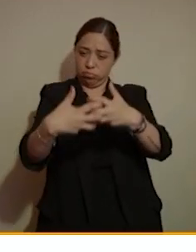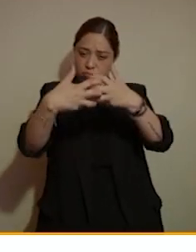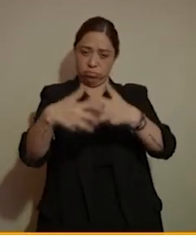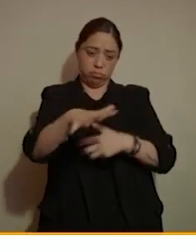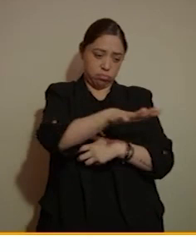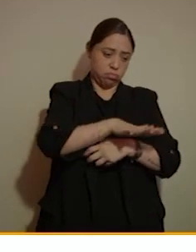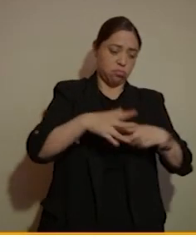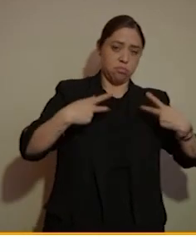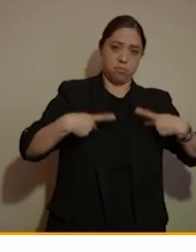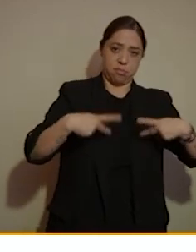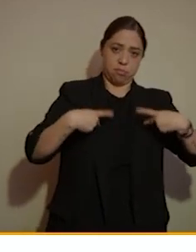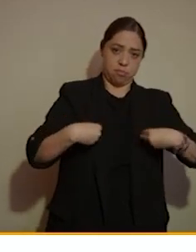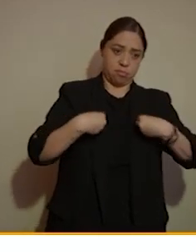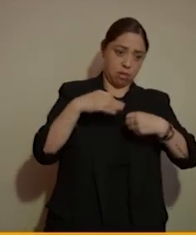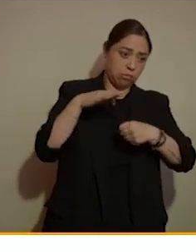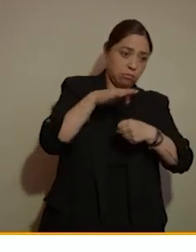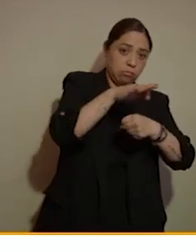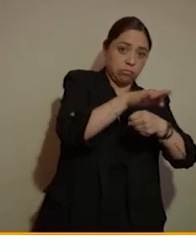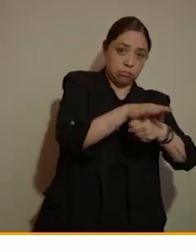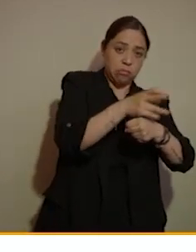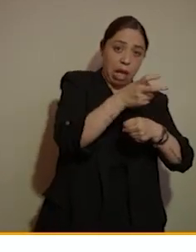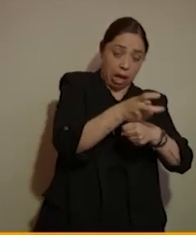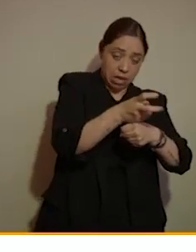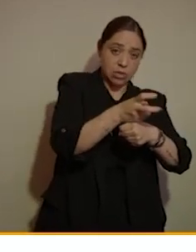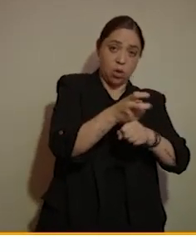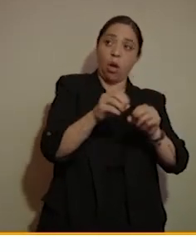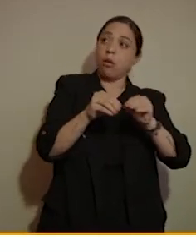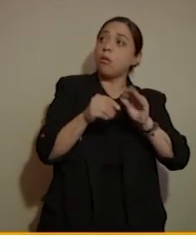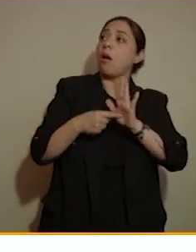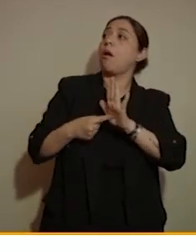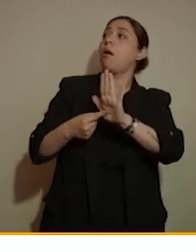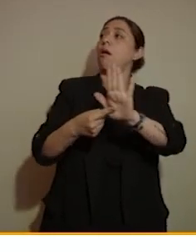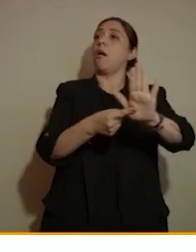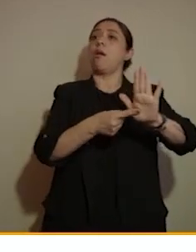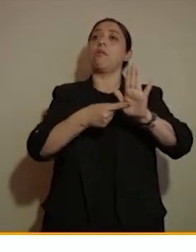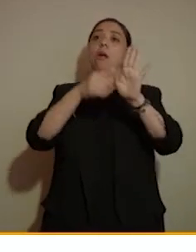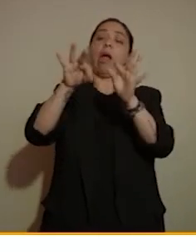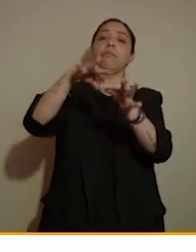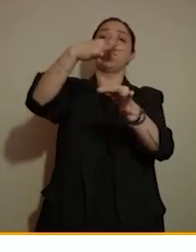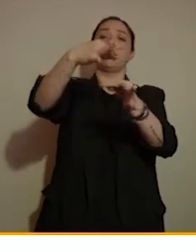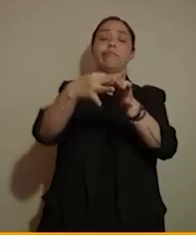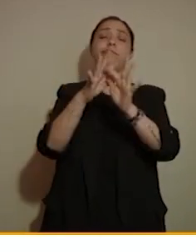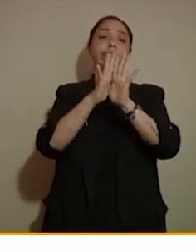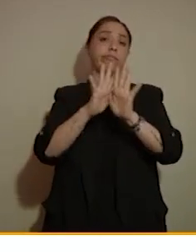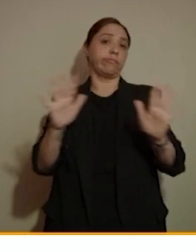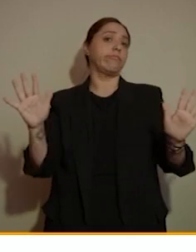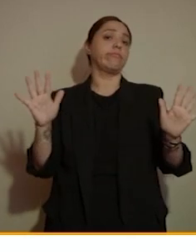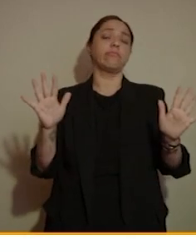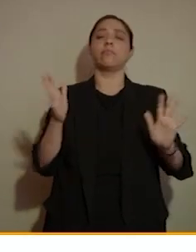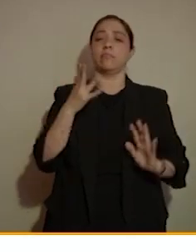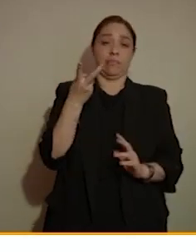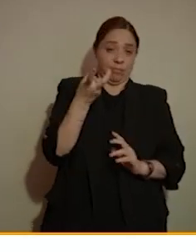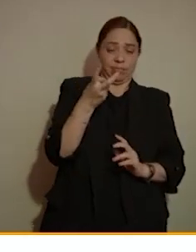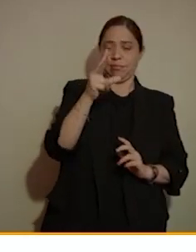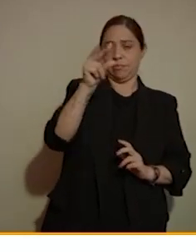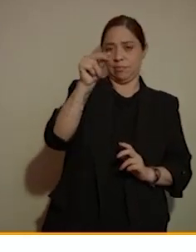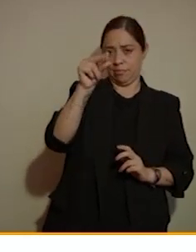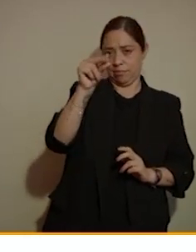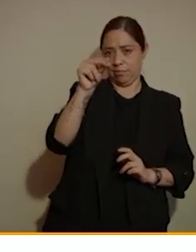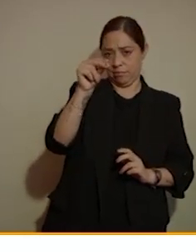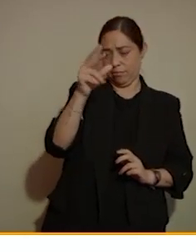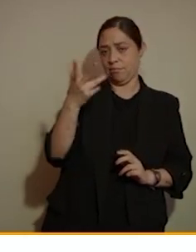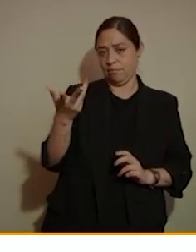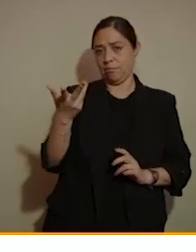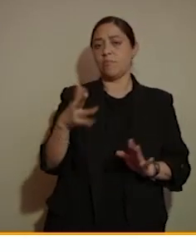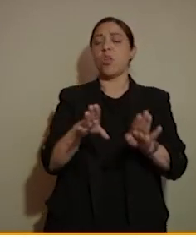basta para decir que estamos cumpliendo con procesos de debida diligencia. Si a la par estamos negando los derechos